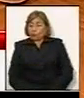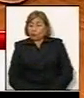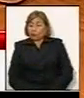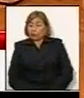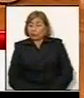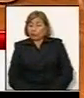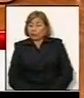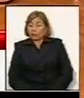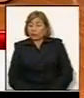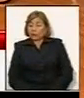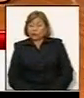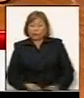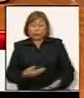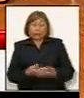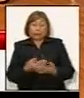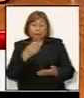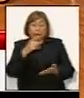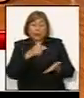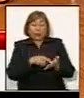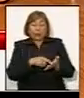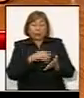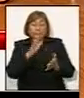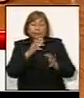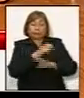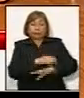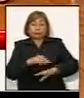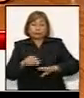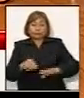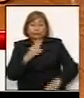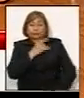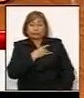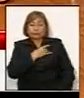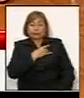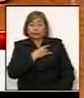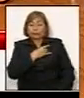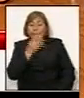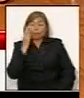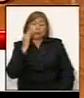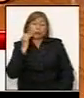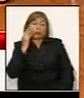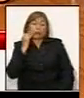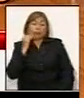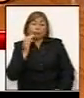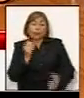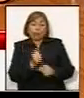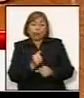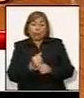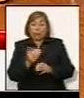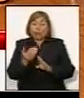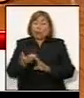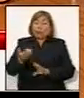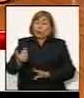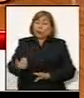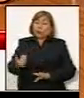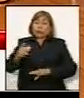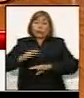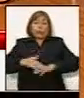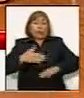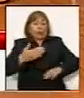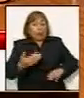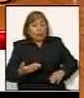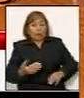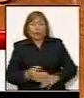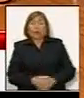nos puede indicar su formación profesional universidad de procedencia de experiencia laboral antes y después de